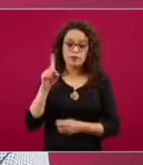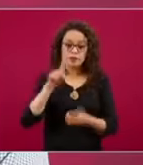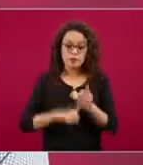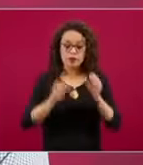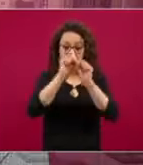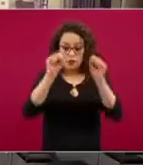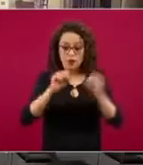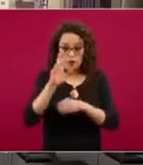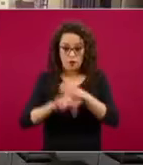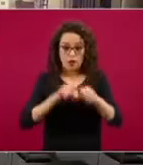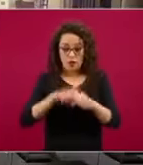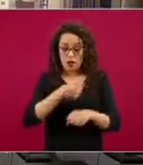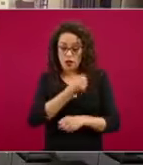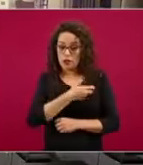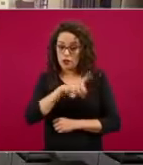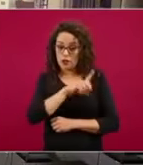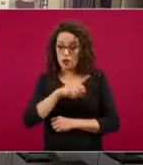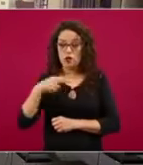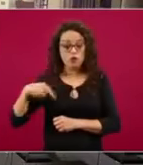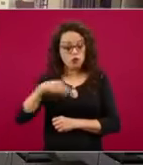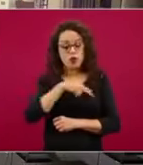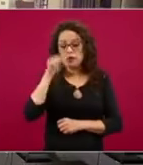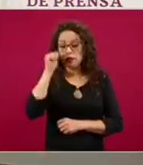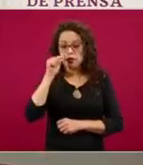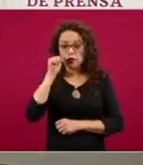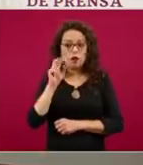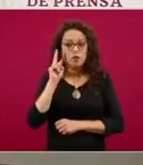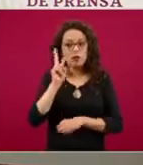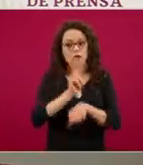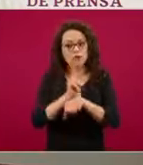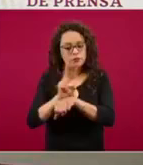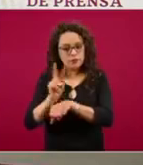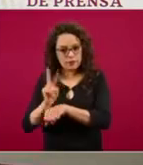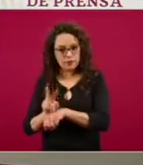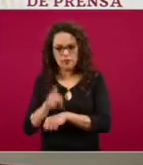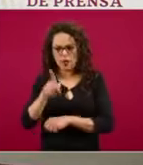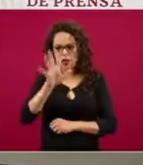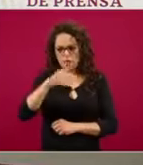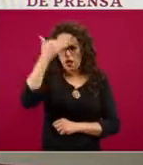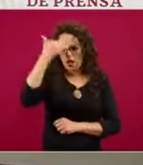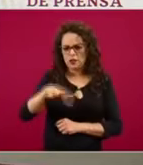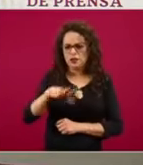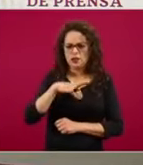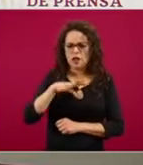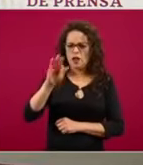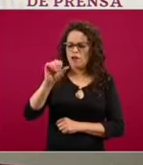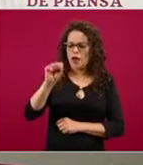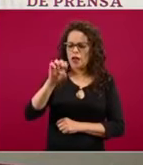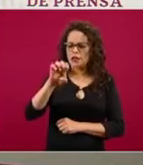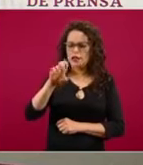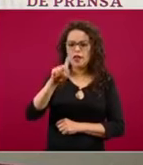muy atentos. De hecho, hay una fase de preparación que ustedes ya conocen que inició, que es